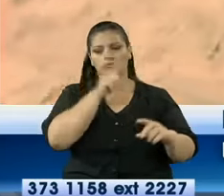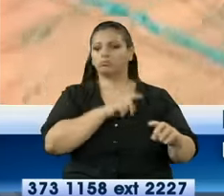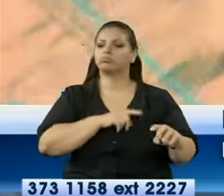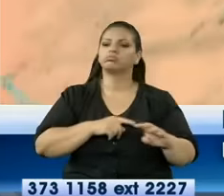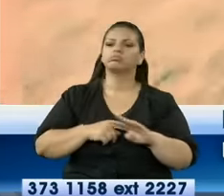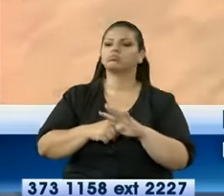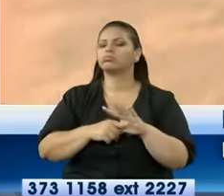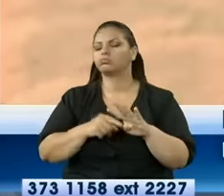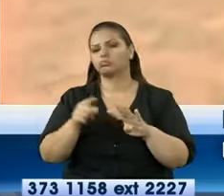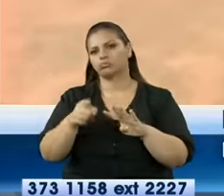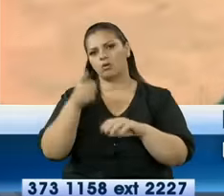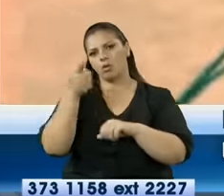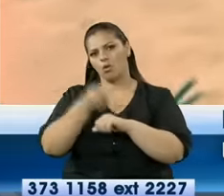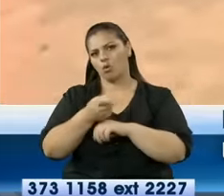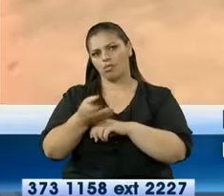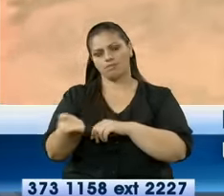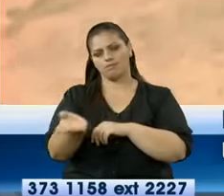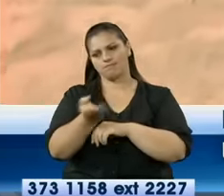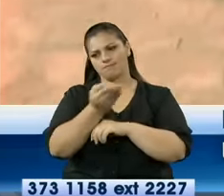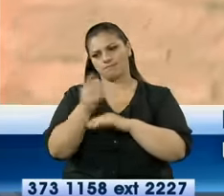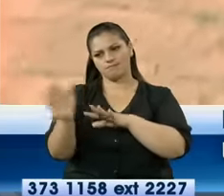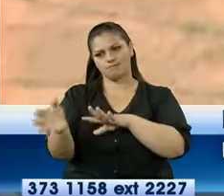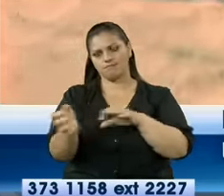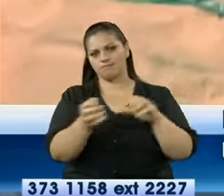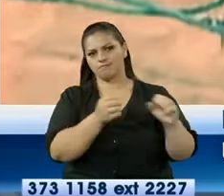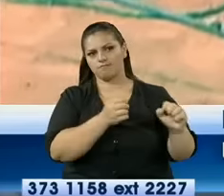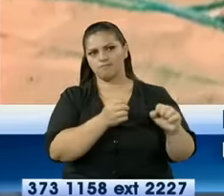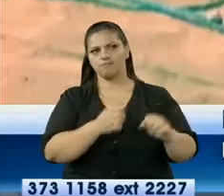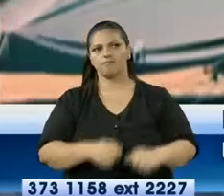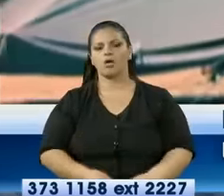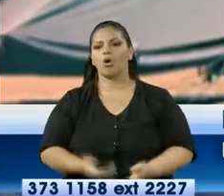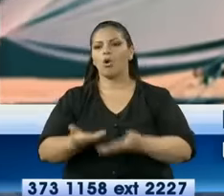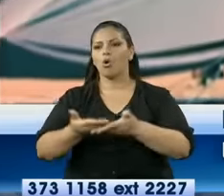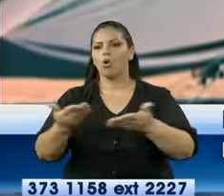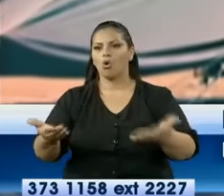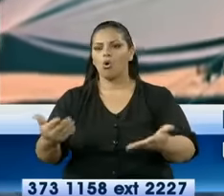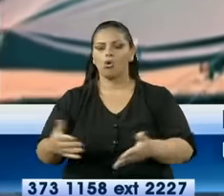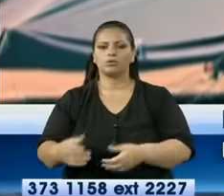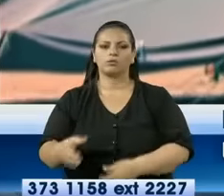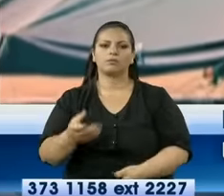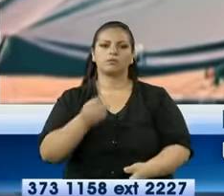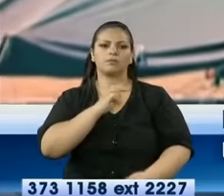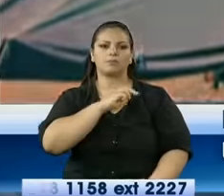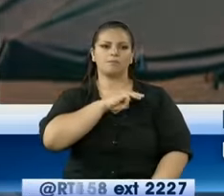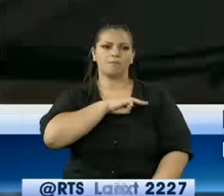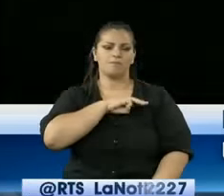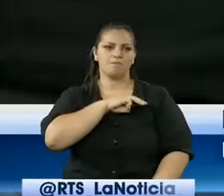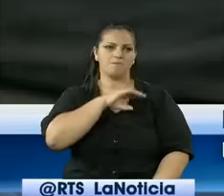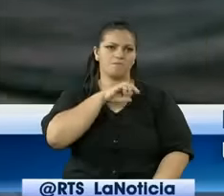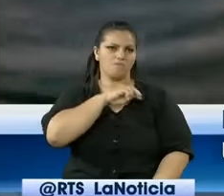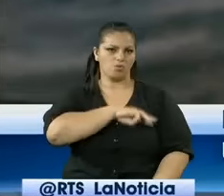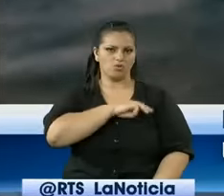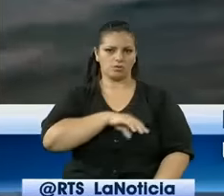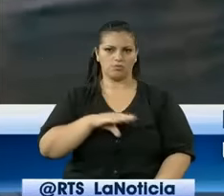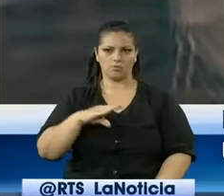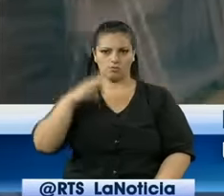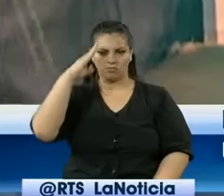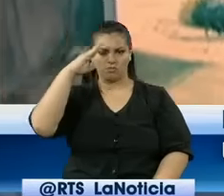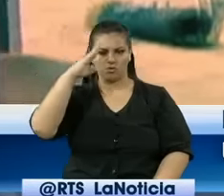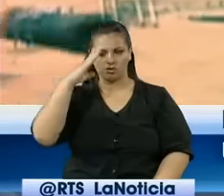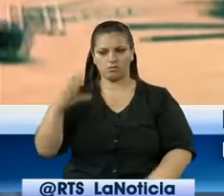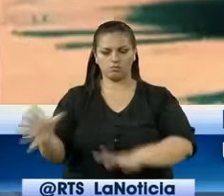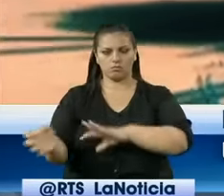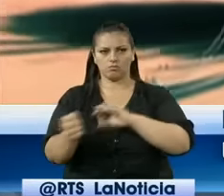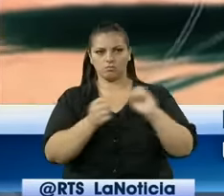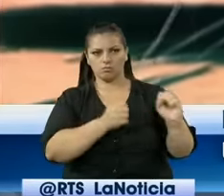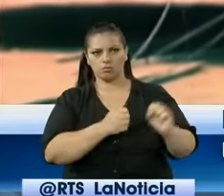retiro temporal hacia los patios de la Policía Metropolitana, a la clausura del establecimiento y el desmonte de manera inmediata. El circo se había instalado hace un